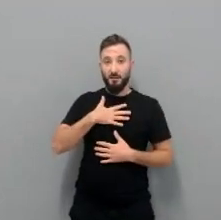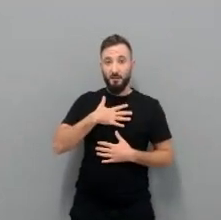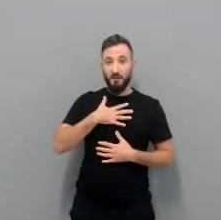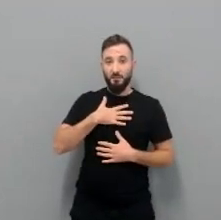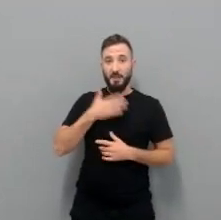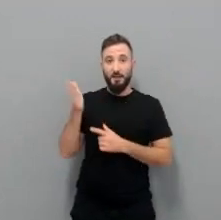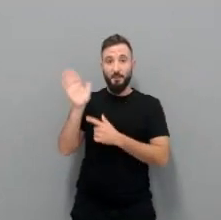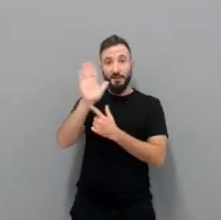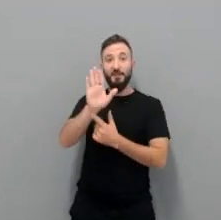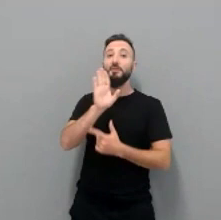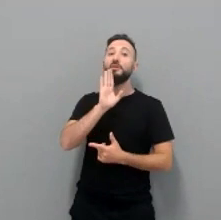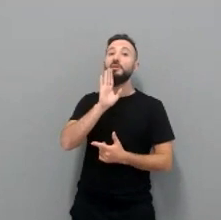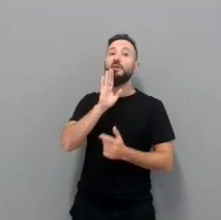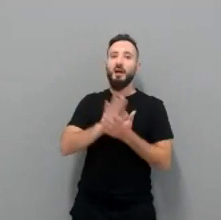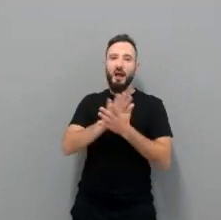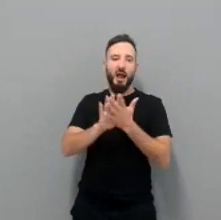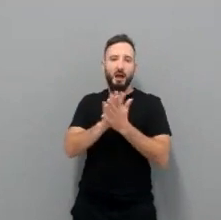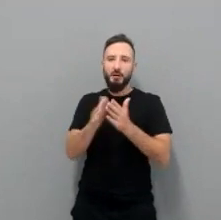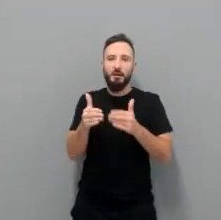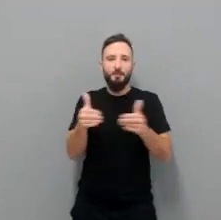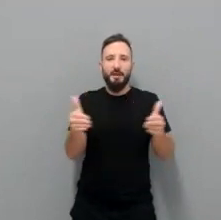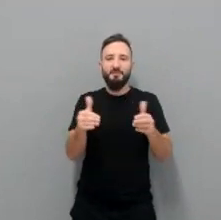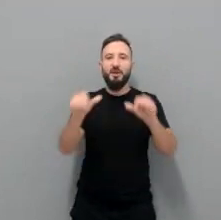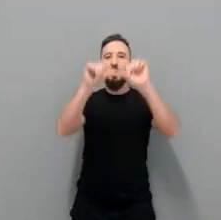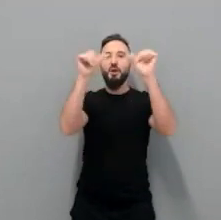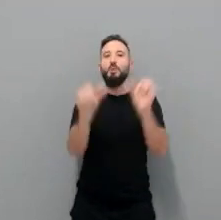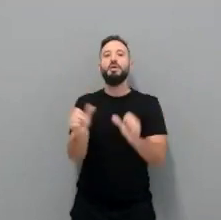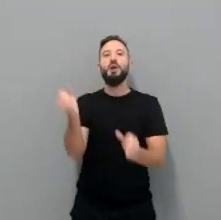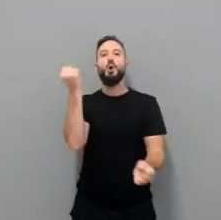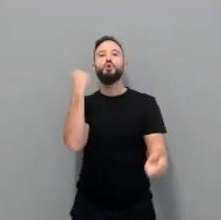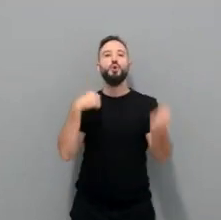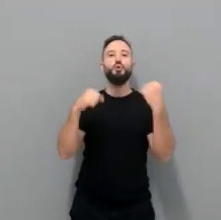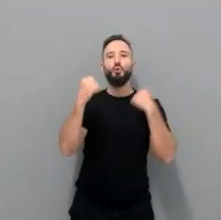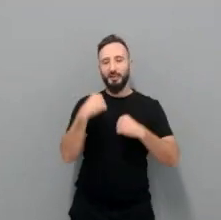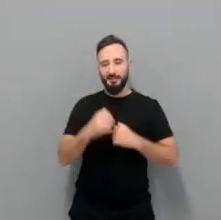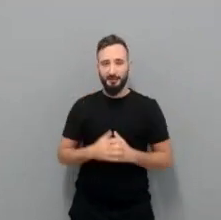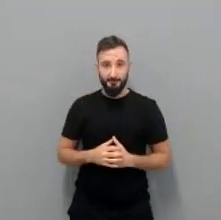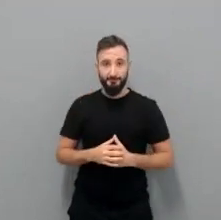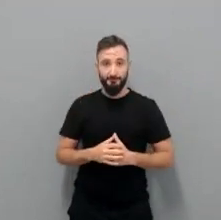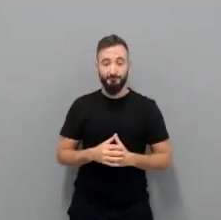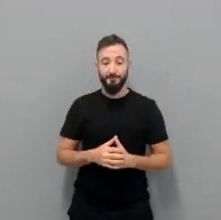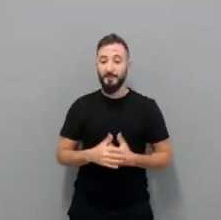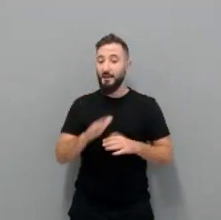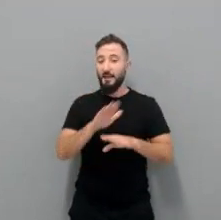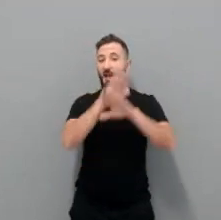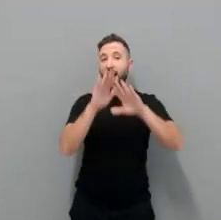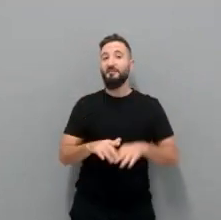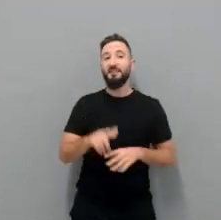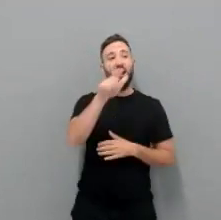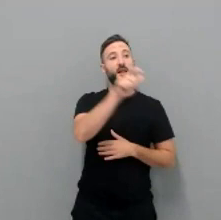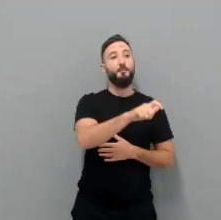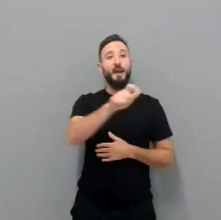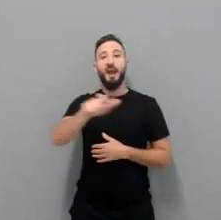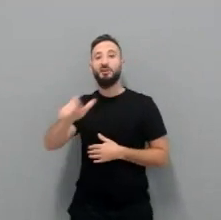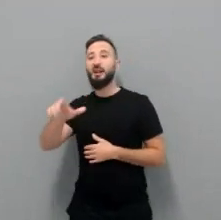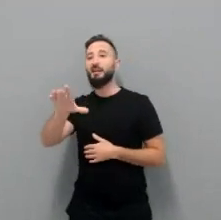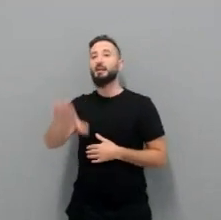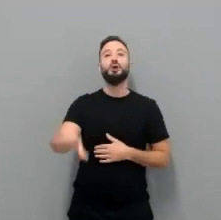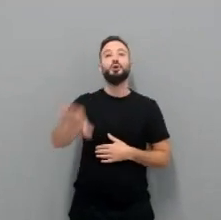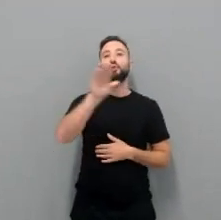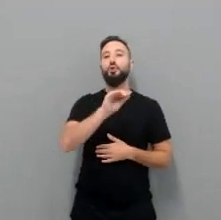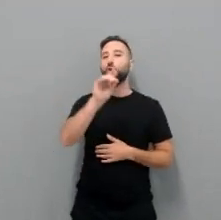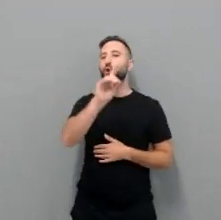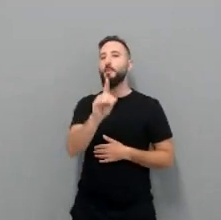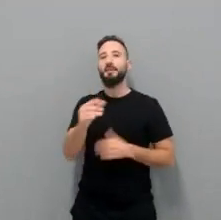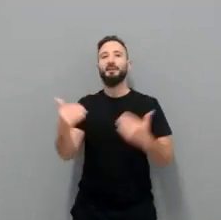presentación comenzaba hablando de modelos conductistas. Al final la gente no comprende lo capacitista